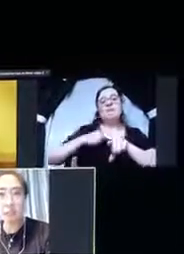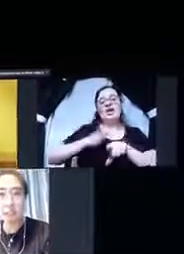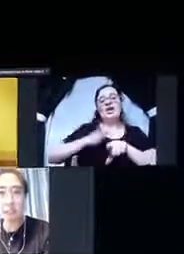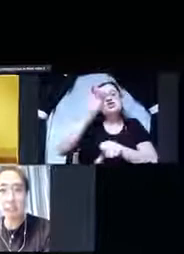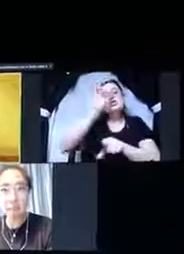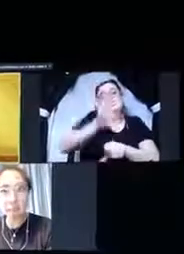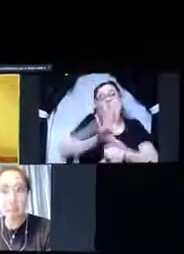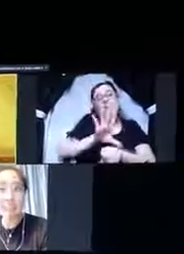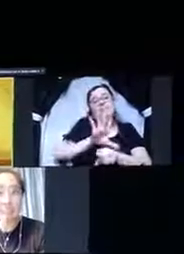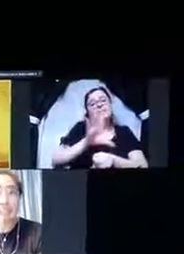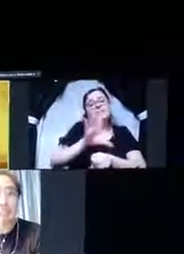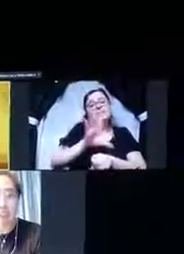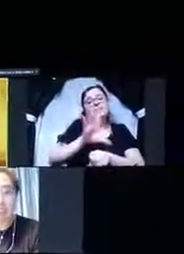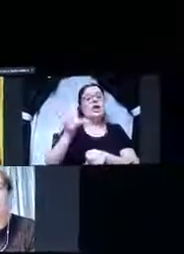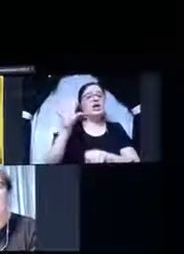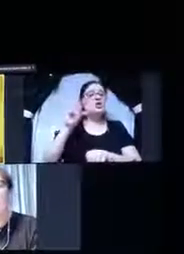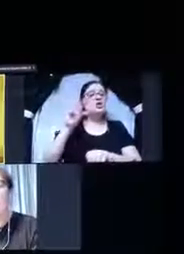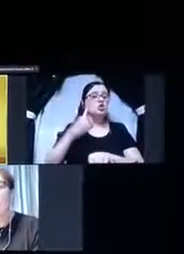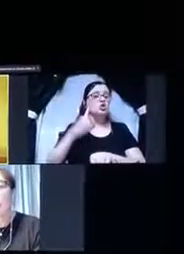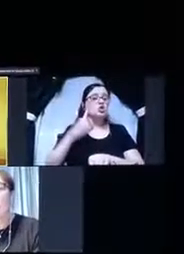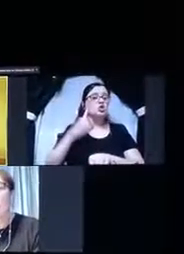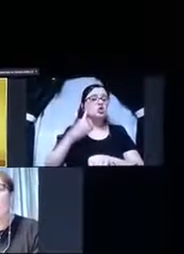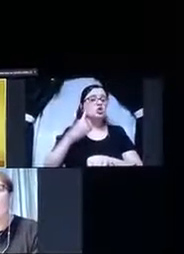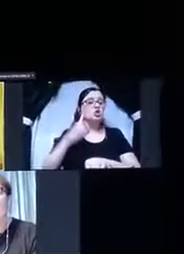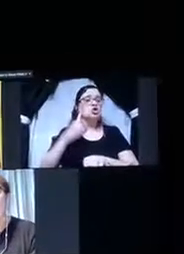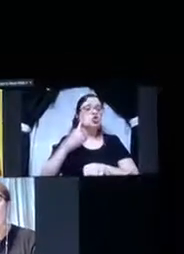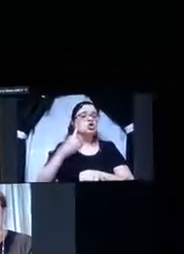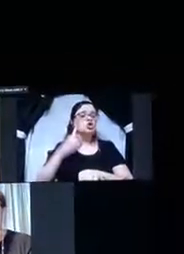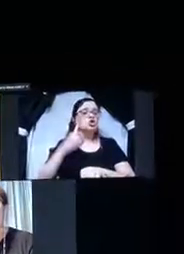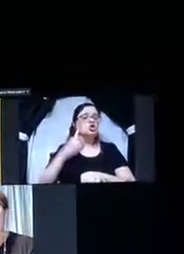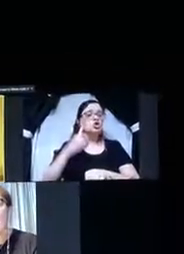acompañados que quizás otros pacientes por ahí lo tengan.